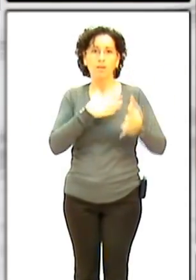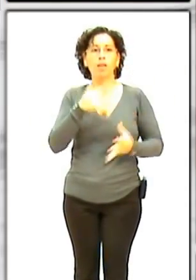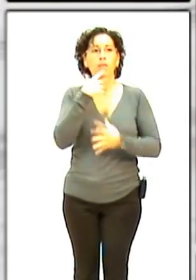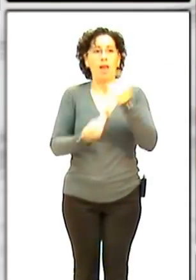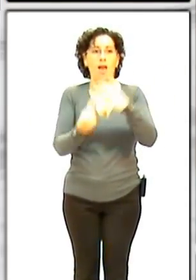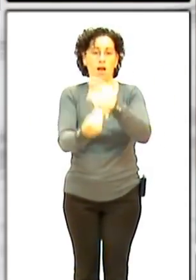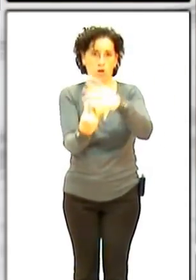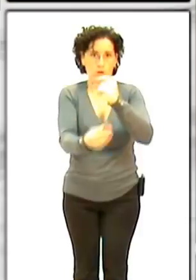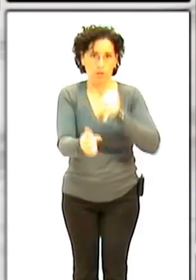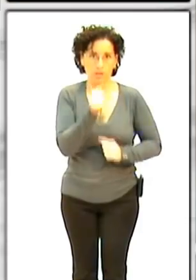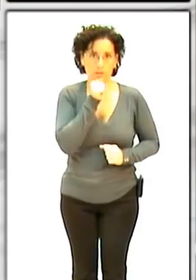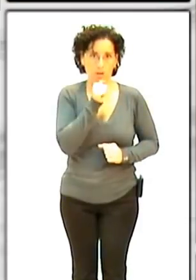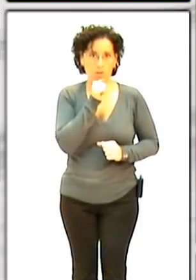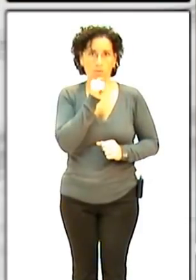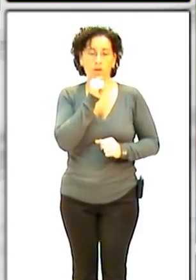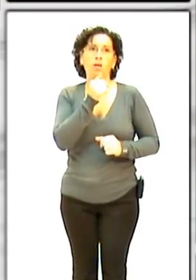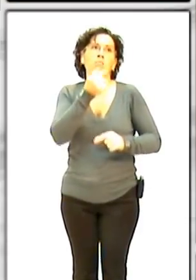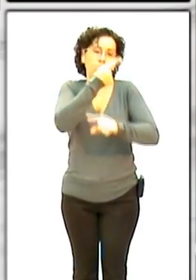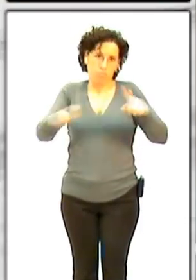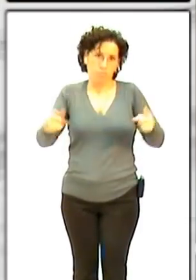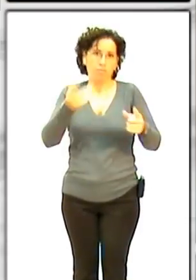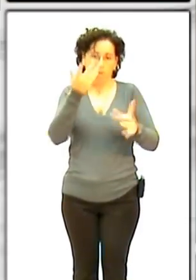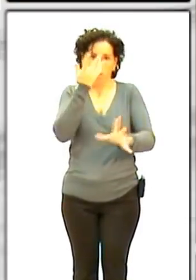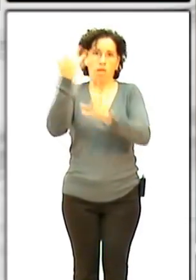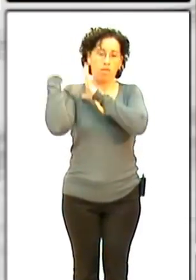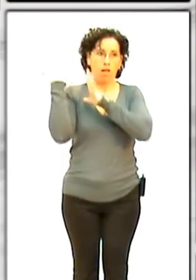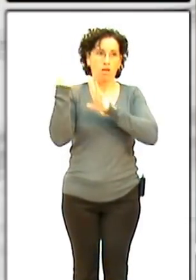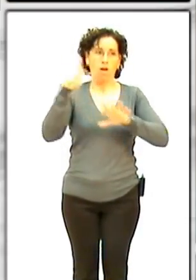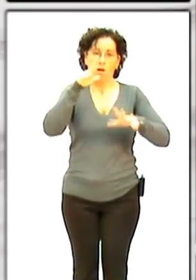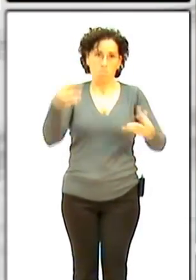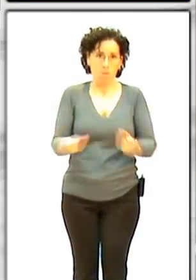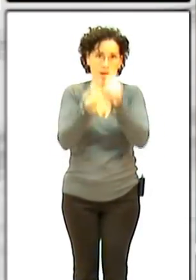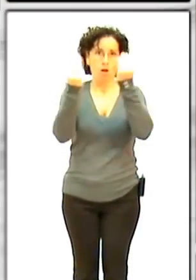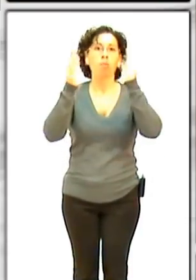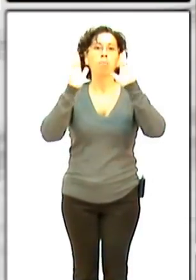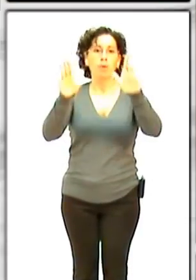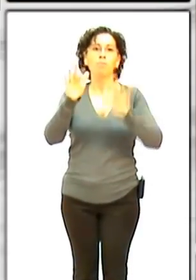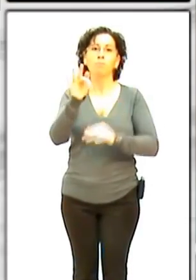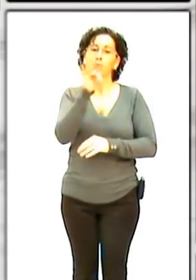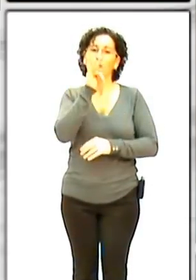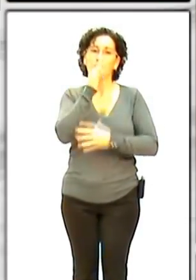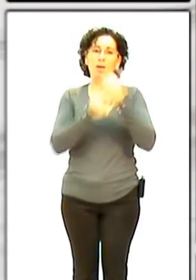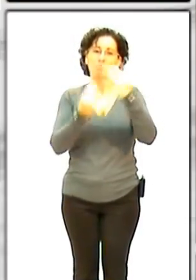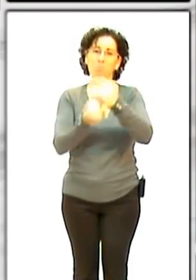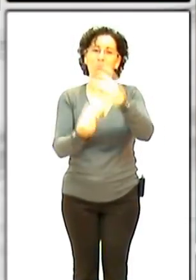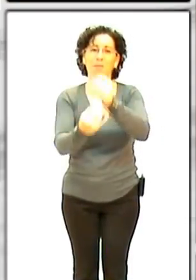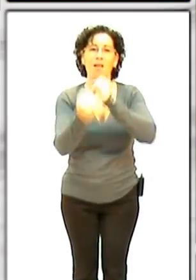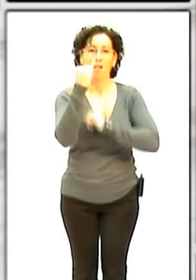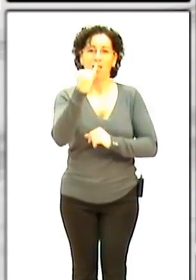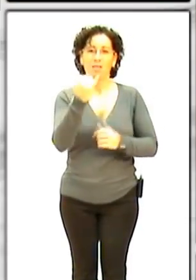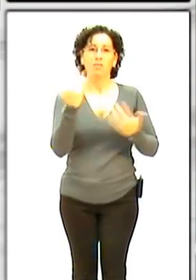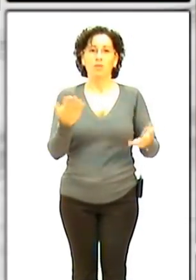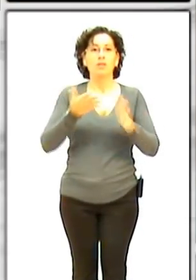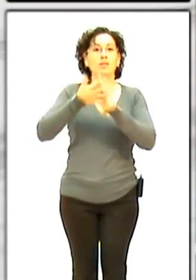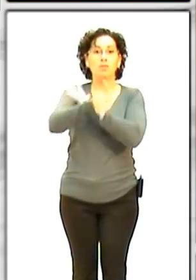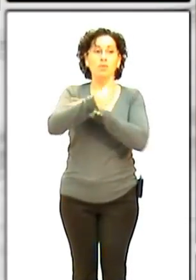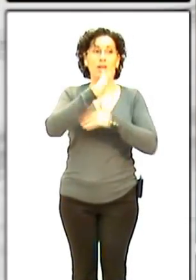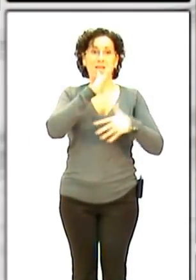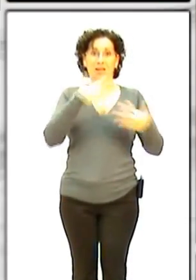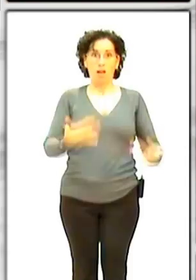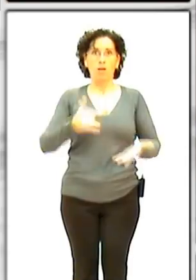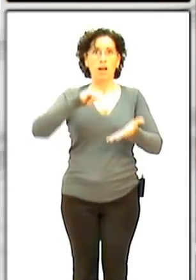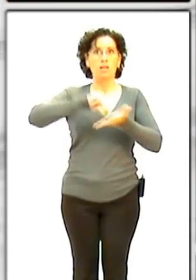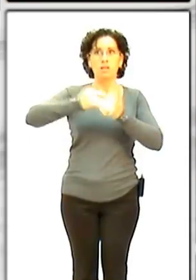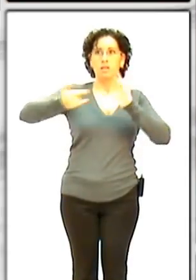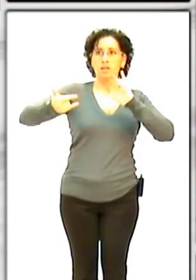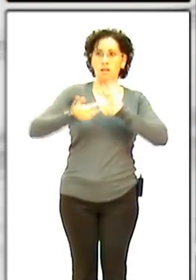errores, nada es como hace 10 años, evidentemente, pero todavía son importantes y, por lo tanto, en este momento no son